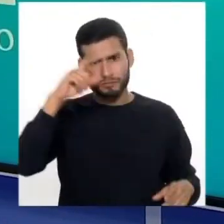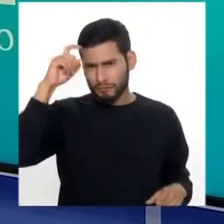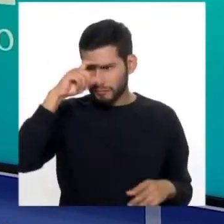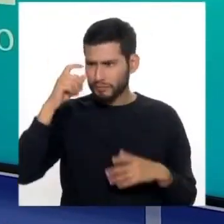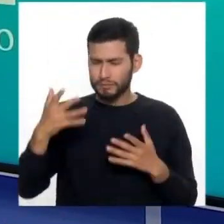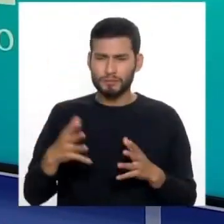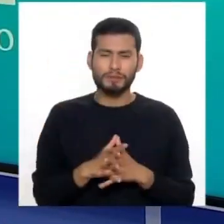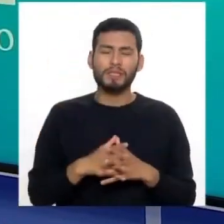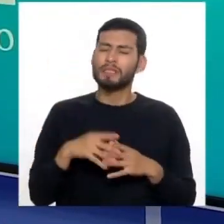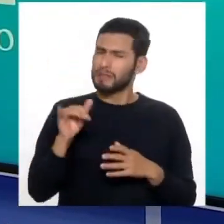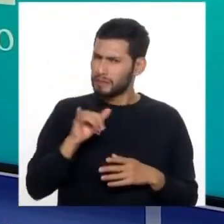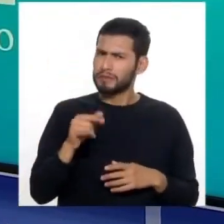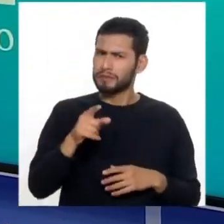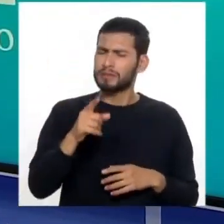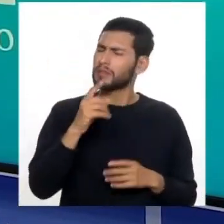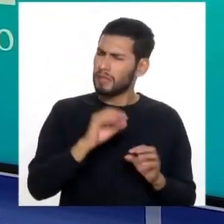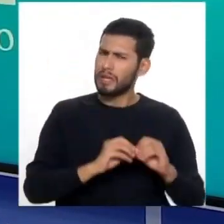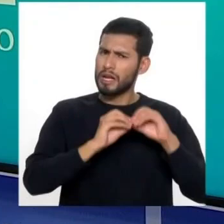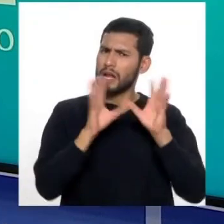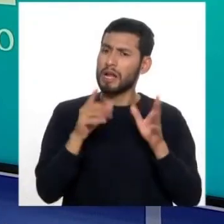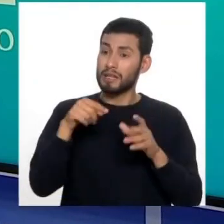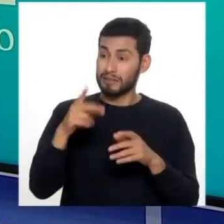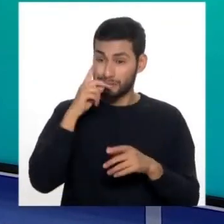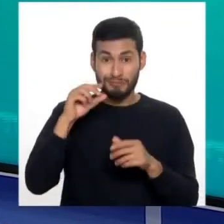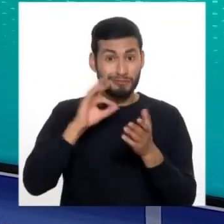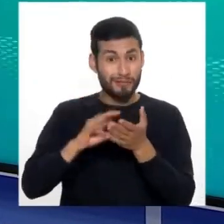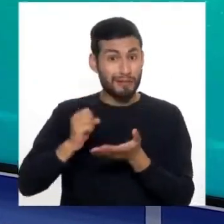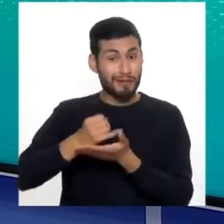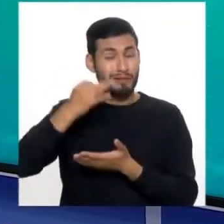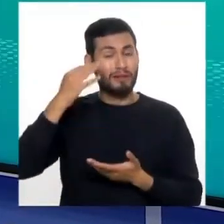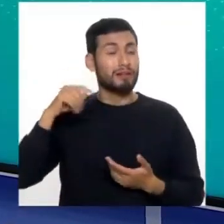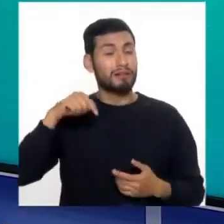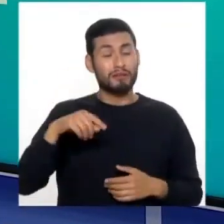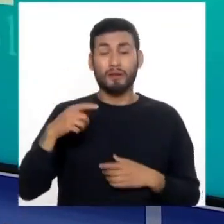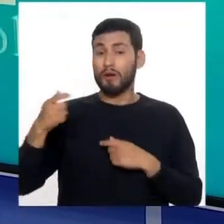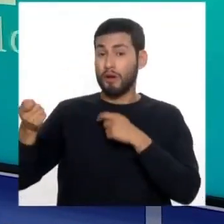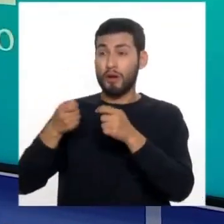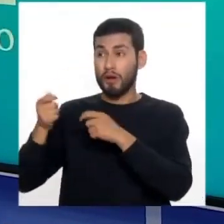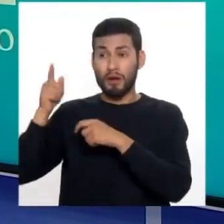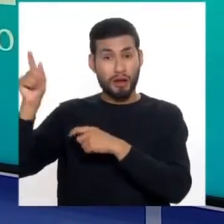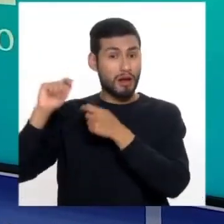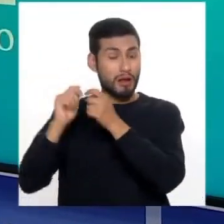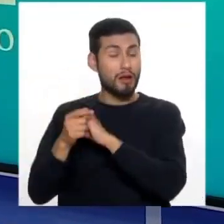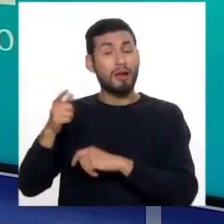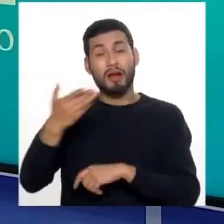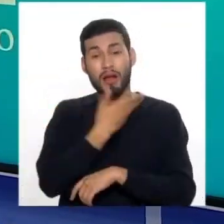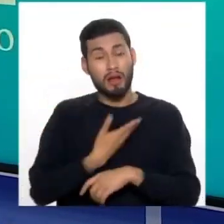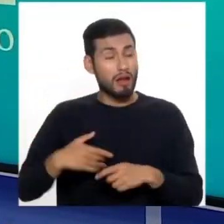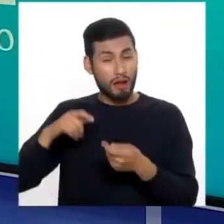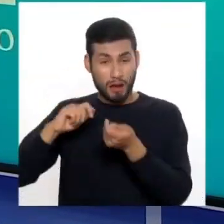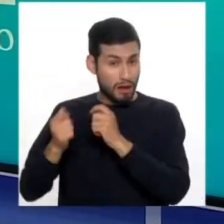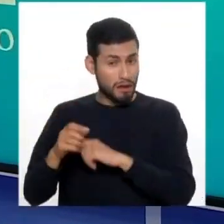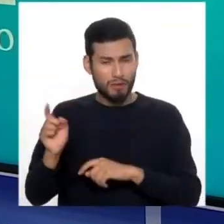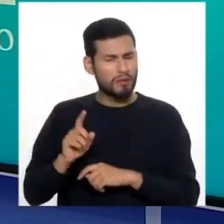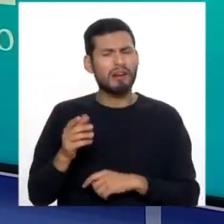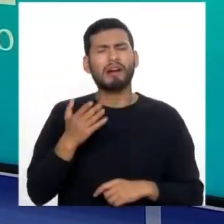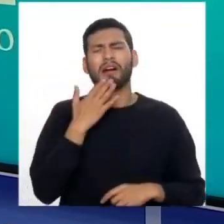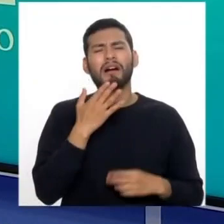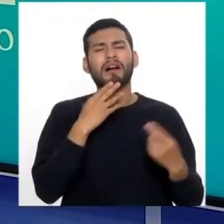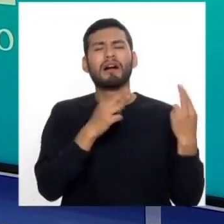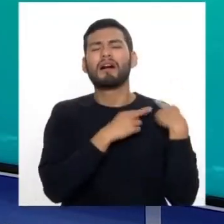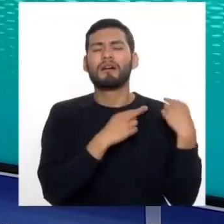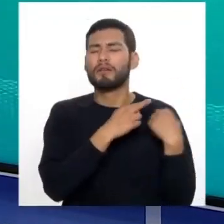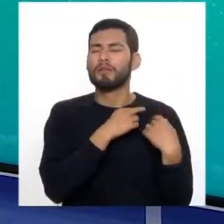y también tener muy claro que estas cifras no las va a cambiar el gobierno, no las va a cambiar el Estado, no. Estas cifras solo